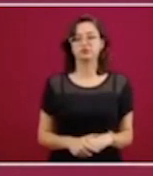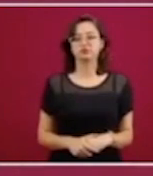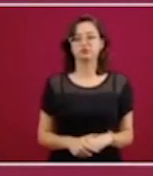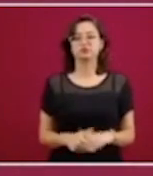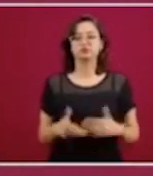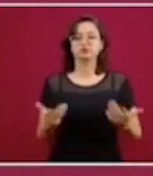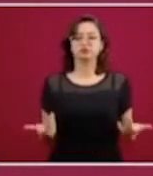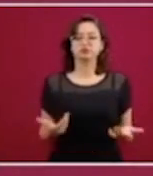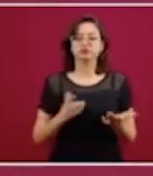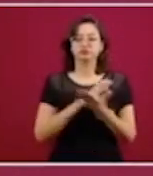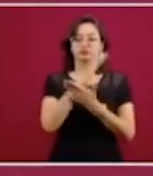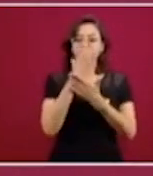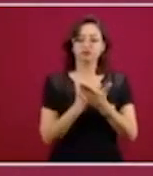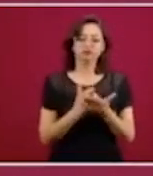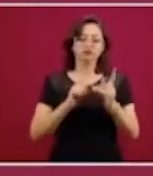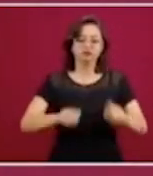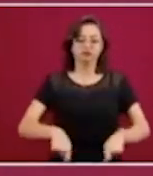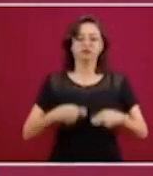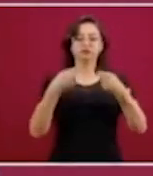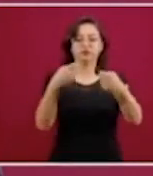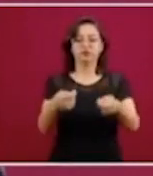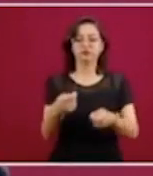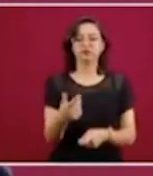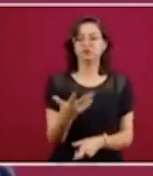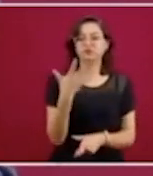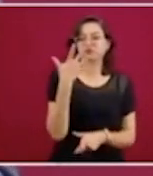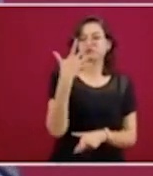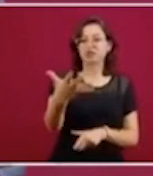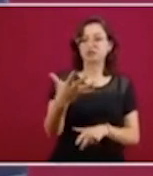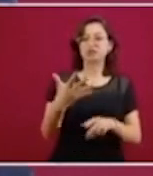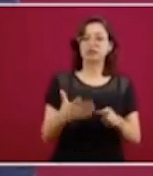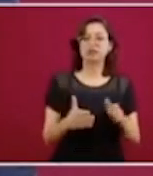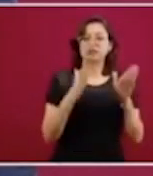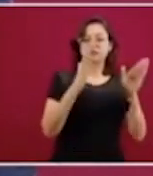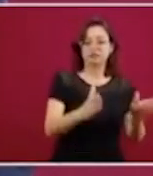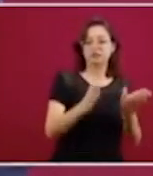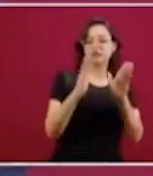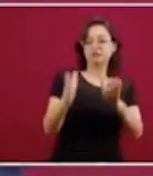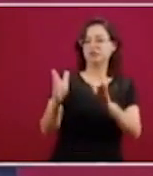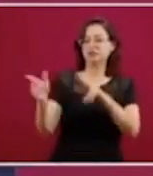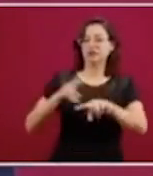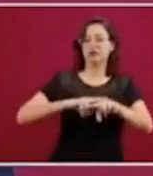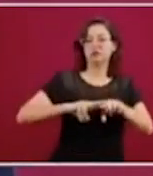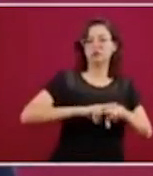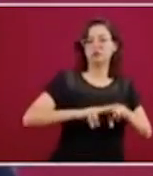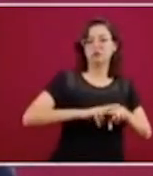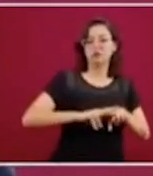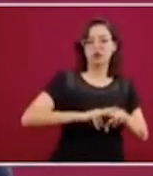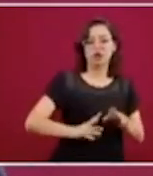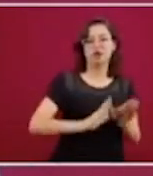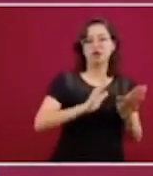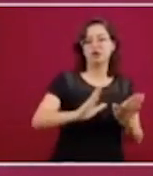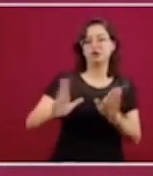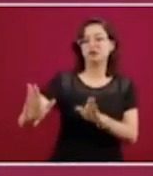entregar contratos para 5 tramos y cada tramo va a